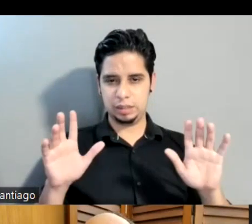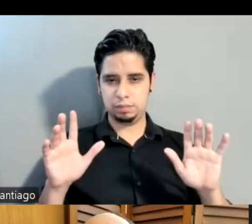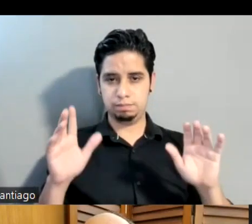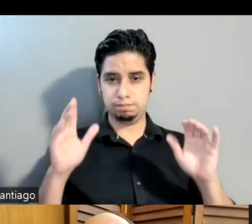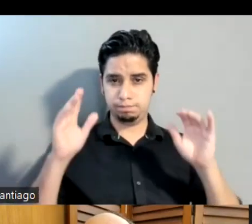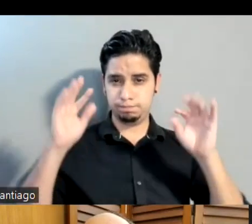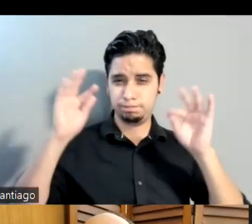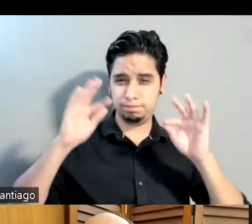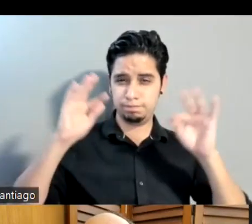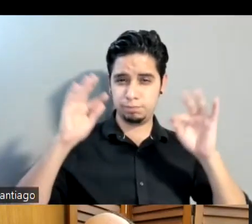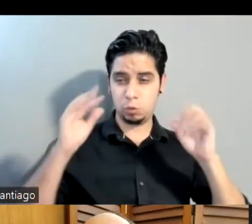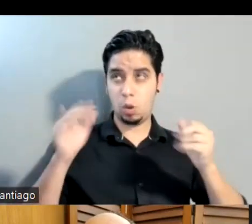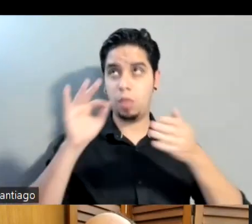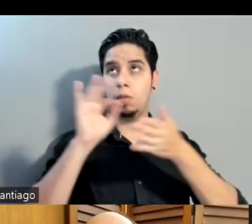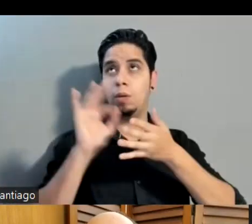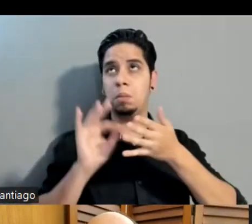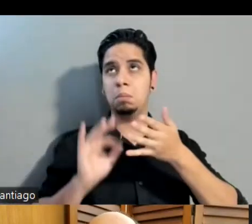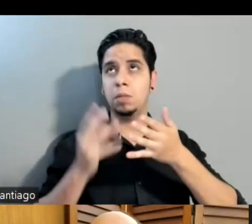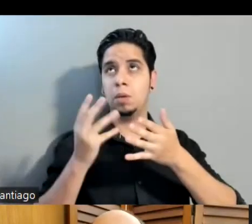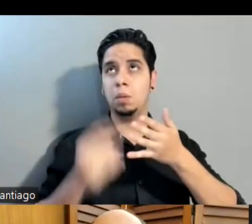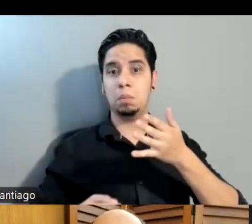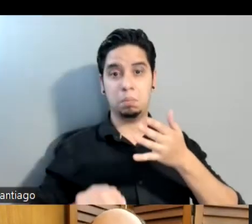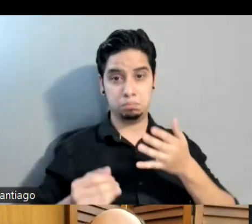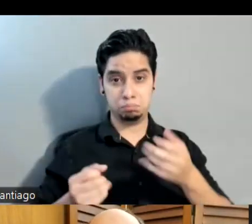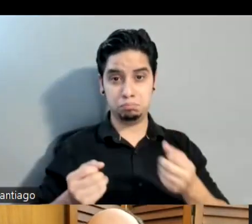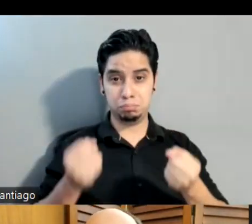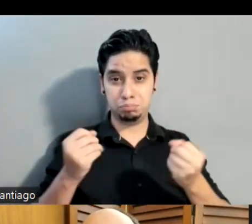ya ni sé, ya he perdido la cuenta en cuántos festivales de Caguas yo he estado.